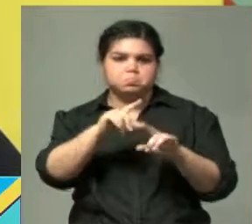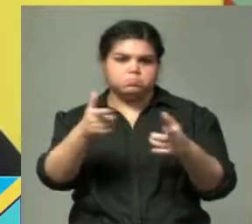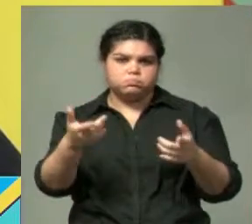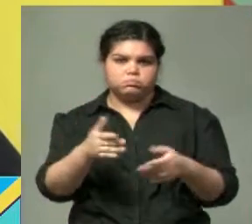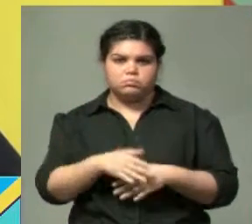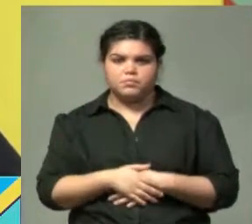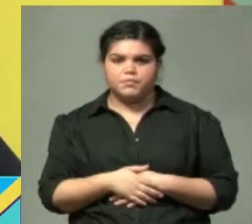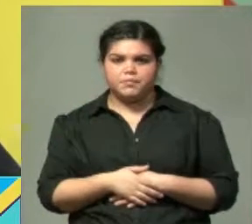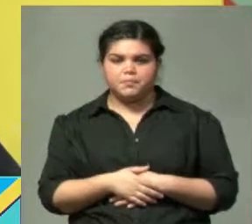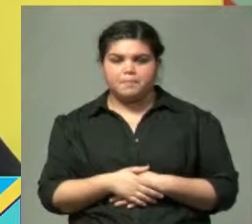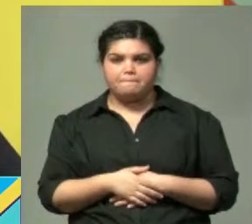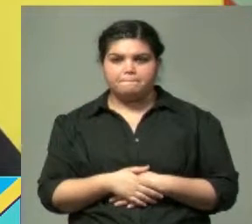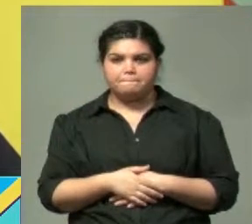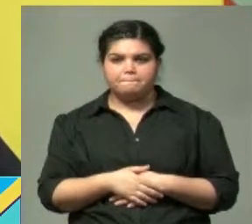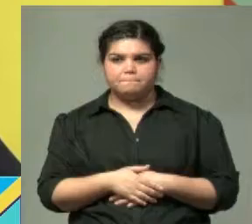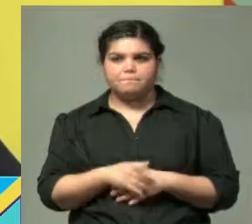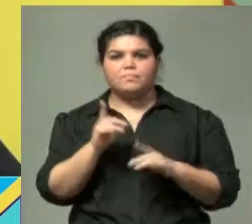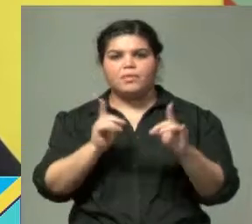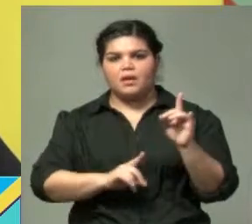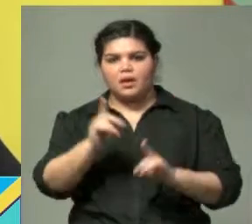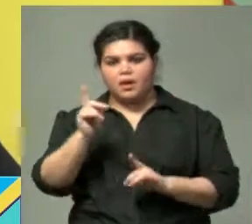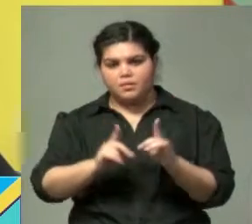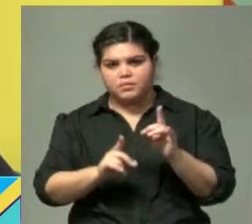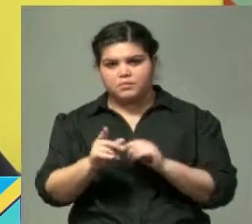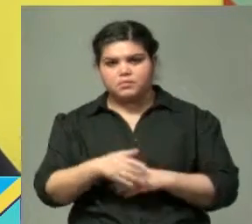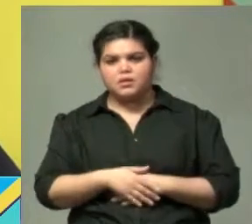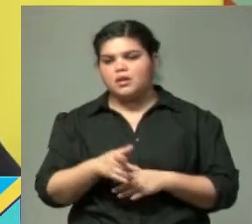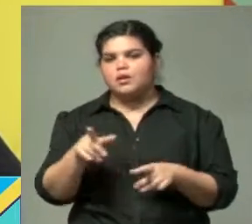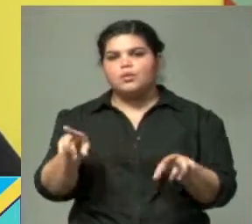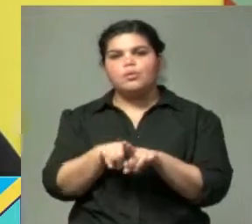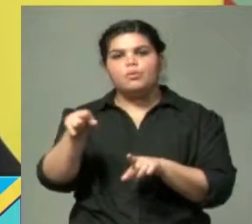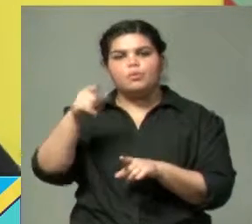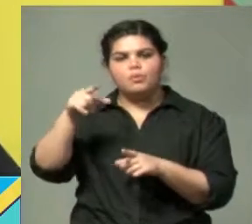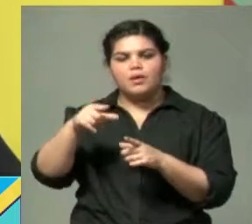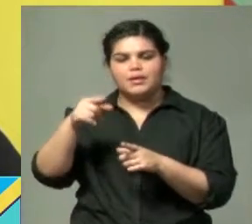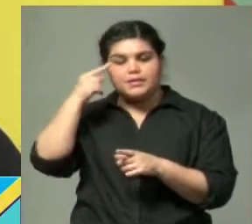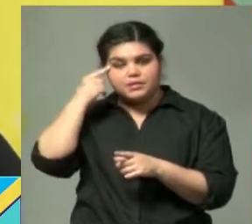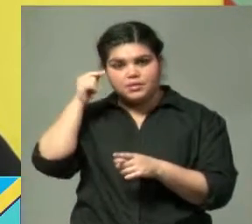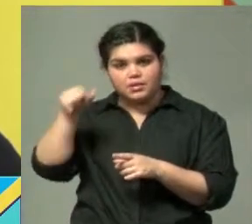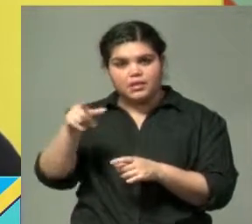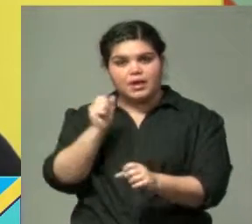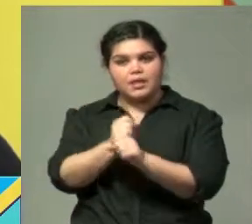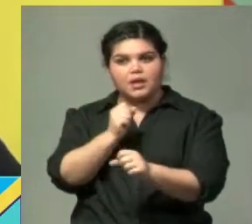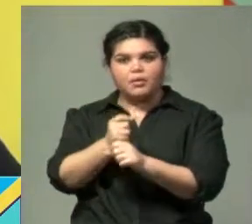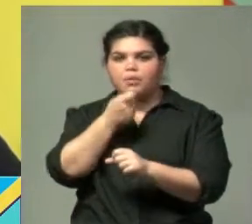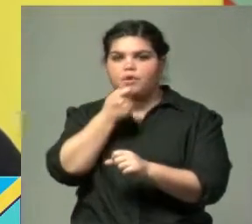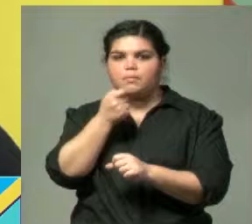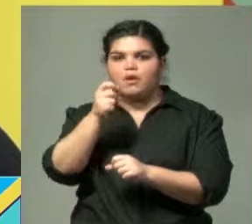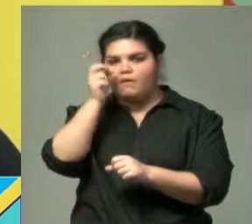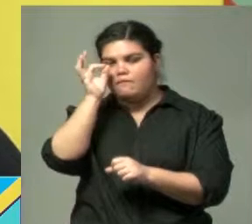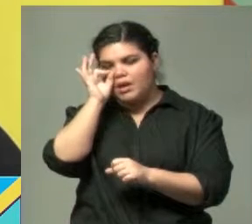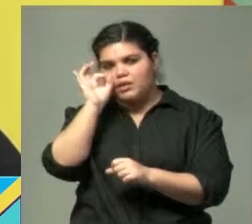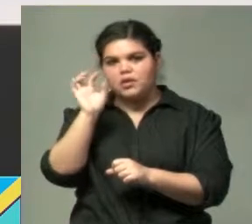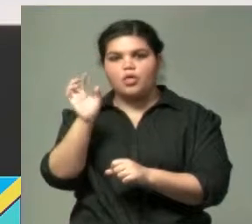hecho, por ahí se pondera el crecimiento que tiene China en cuanto a empleo, cuando hay un salario inferior a los $20.